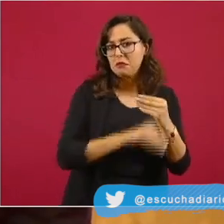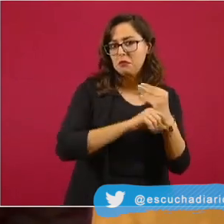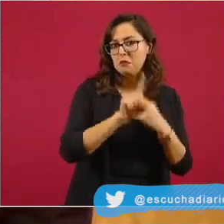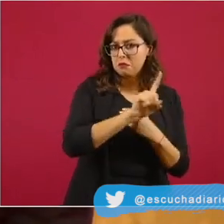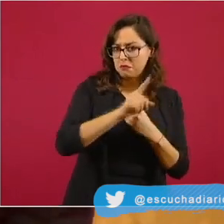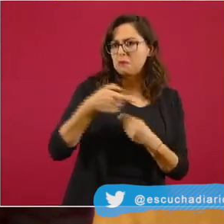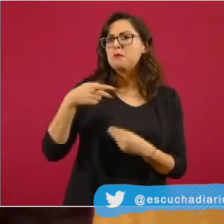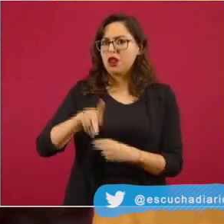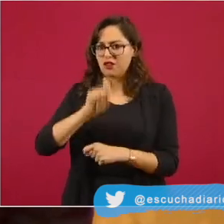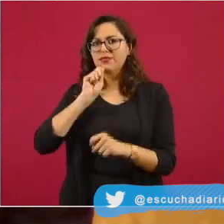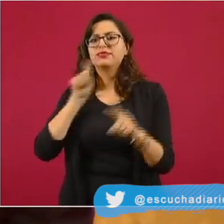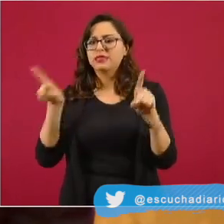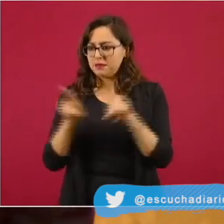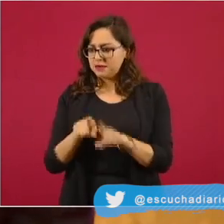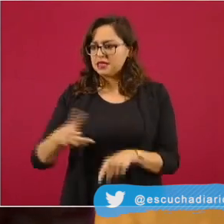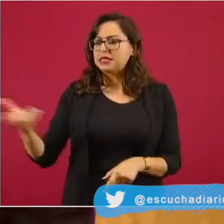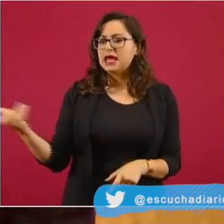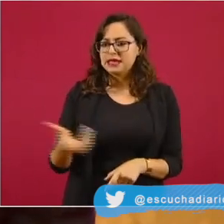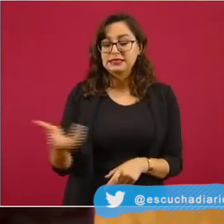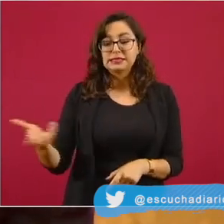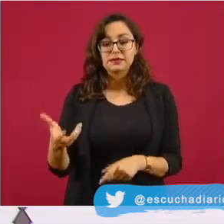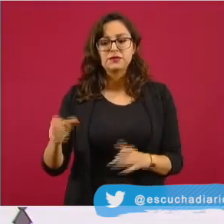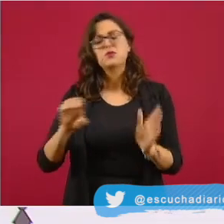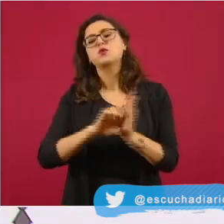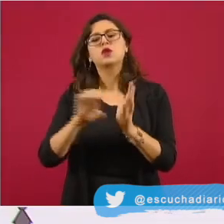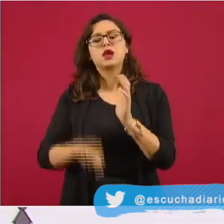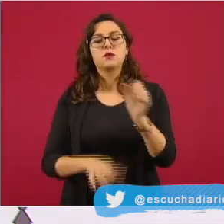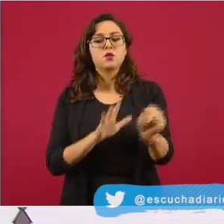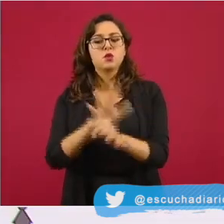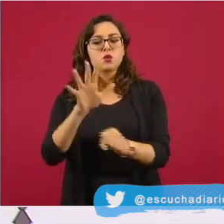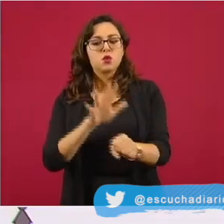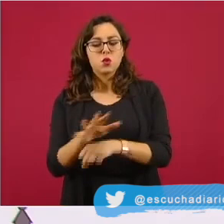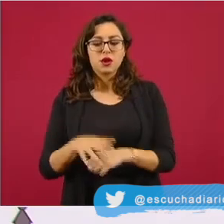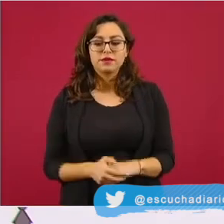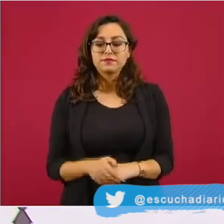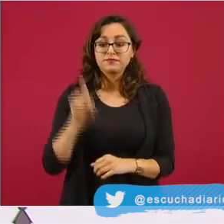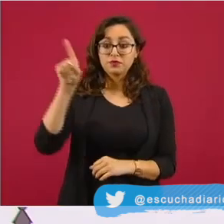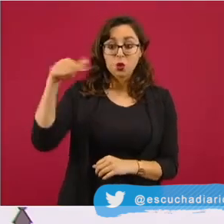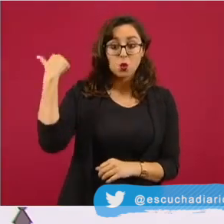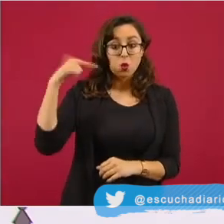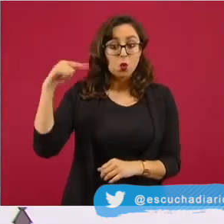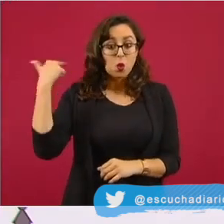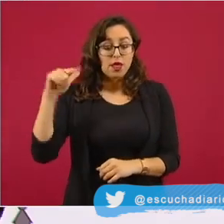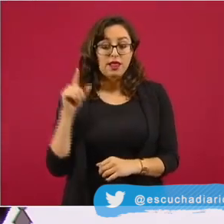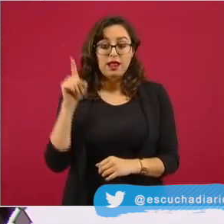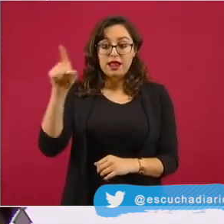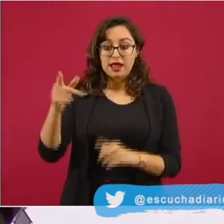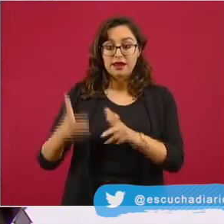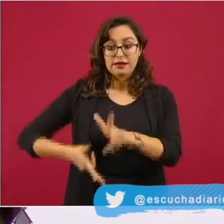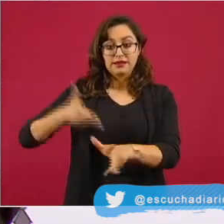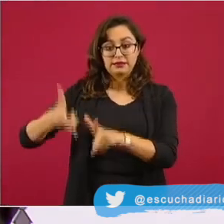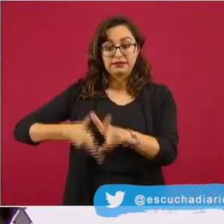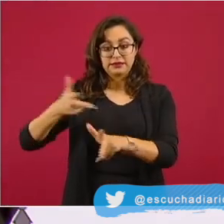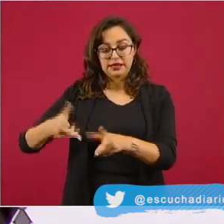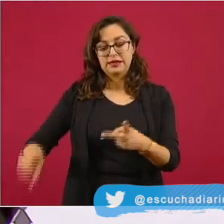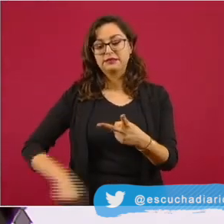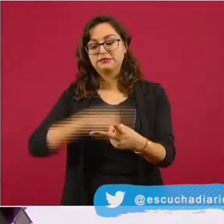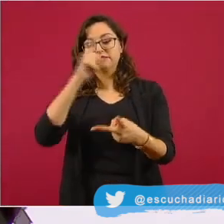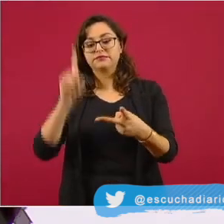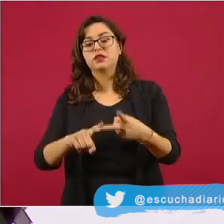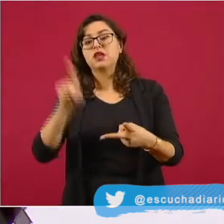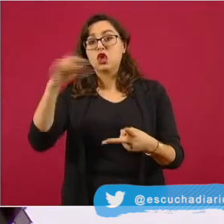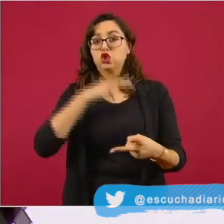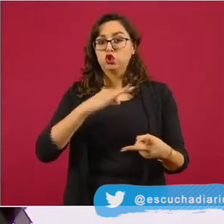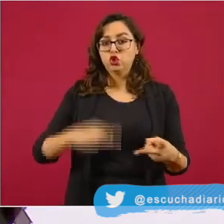ejemplo, terminamos el tren suburbano de Guadalajara y continuamos con el tren de Toluca a la Ciudad